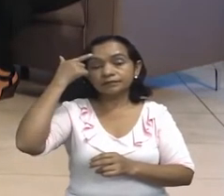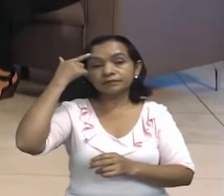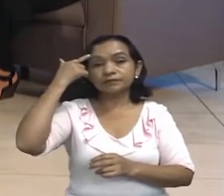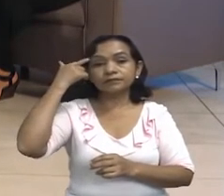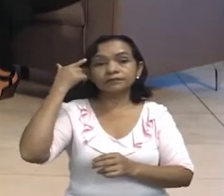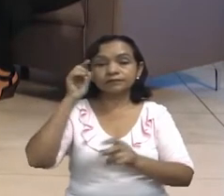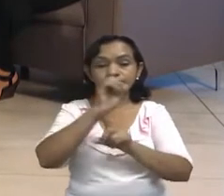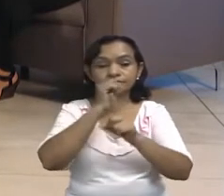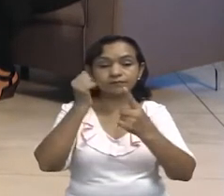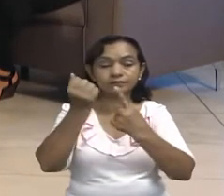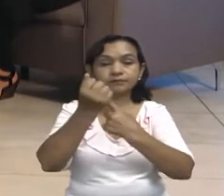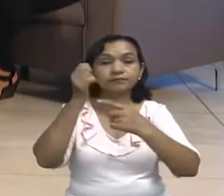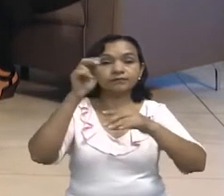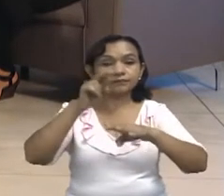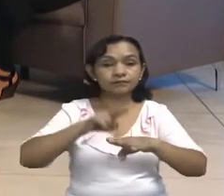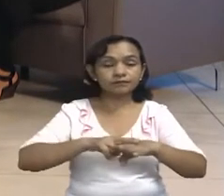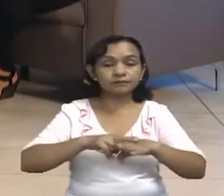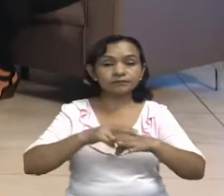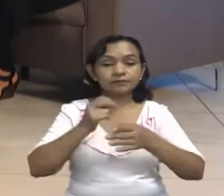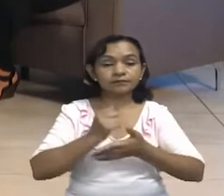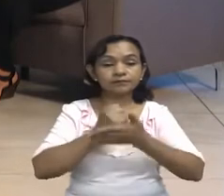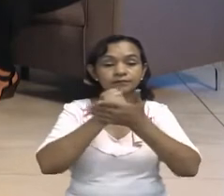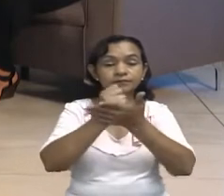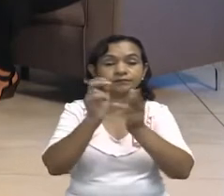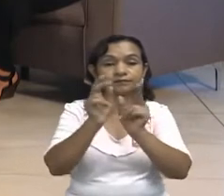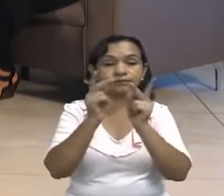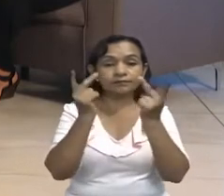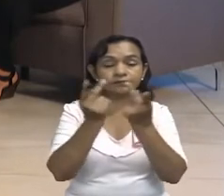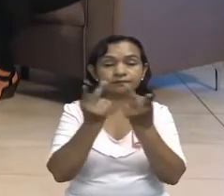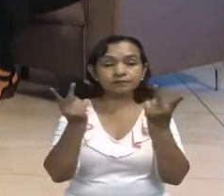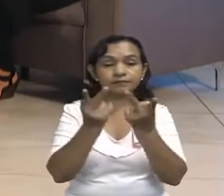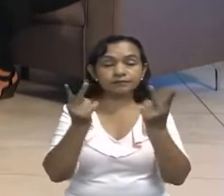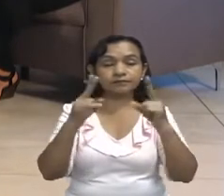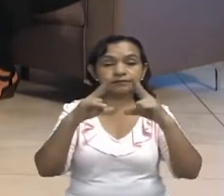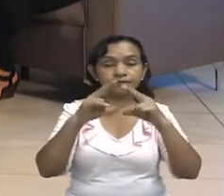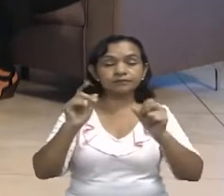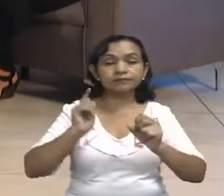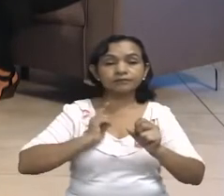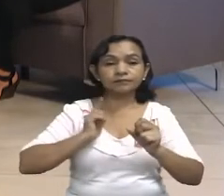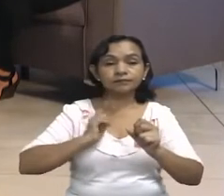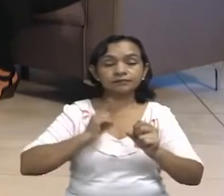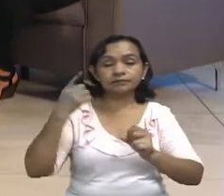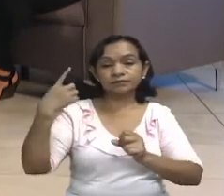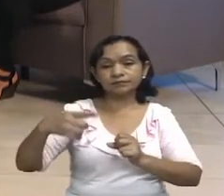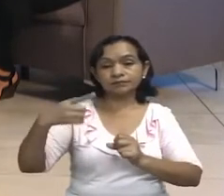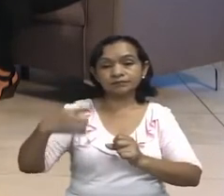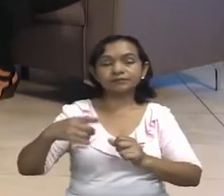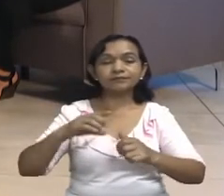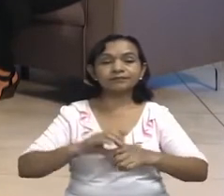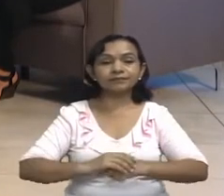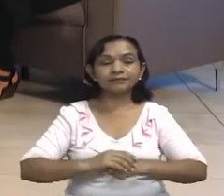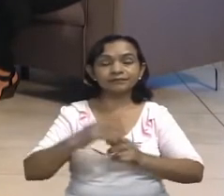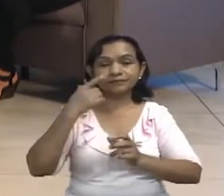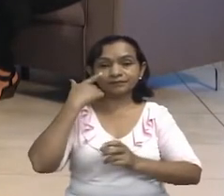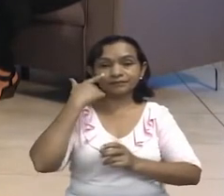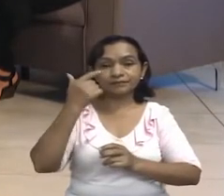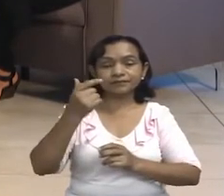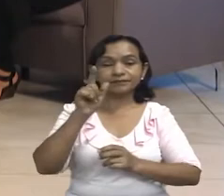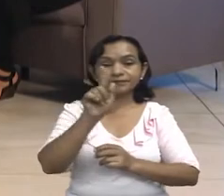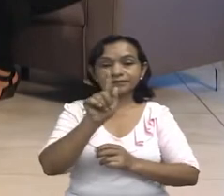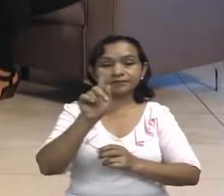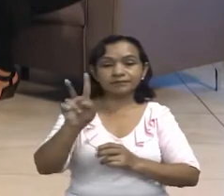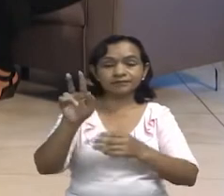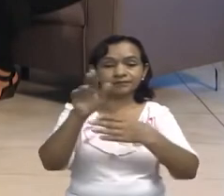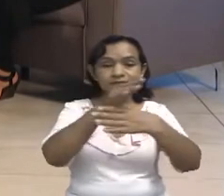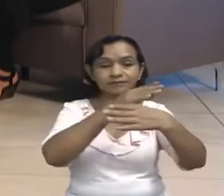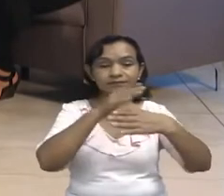también de la Asamblea Nacional en beneficio del pueblo nicaragüense dentro del proceso que entendemos como restitución de derechos. Conocer el rol de los medios de comunicación